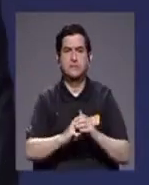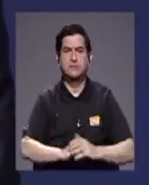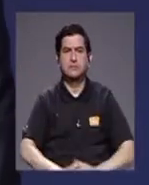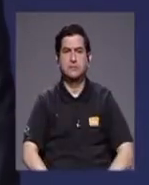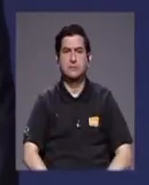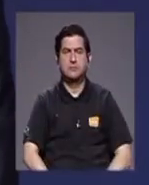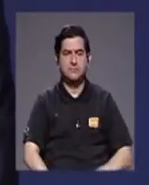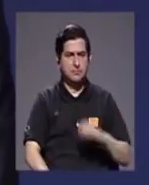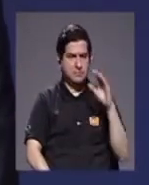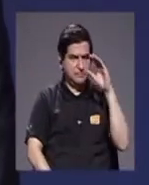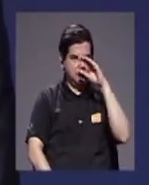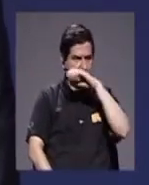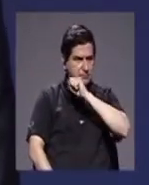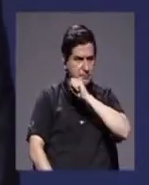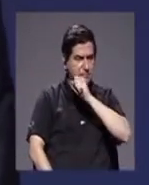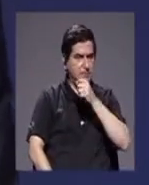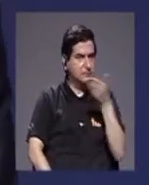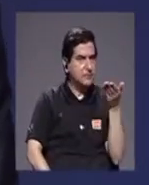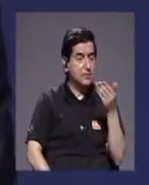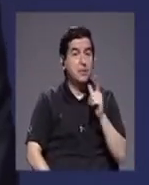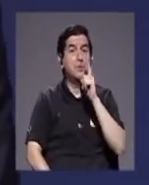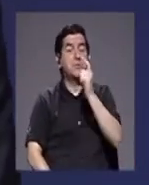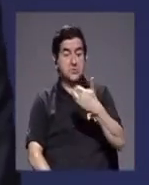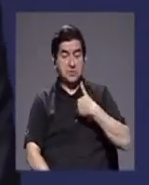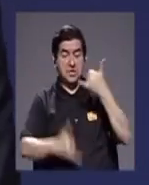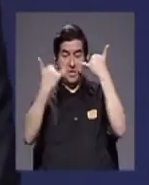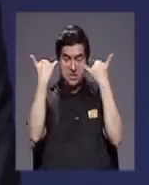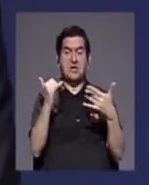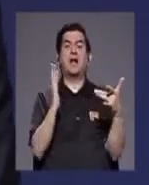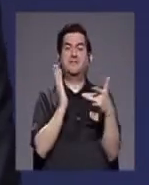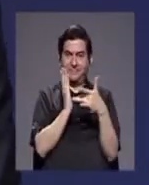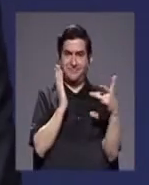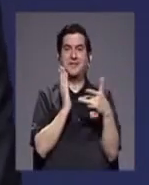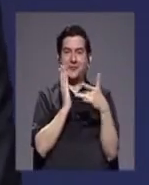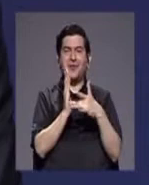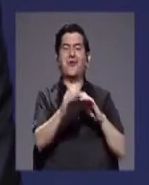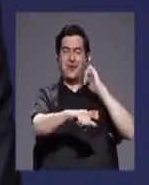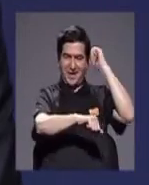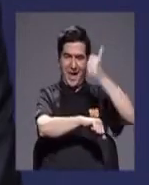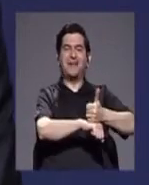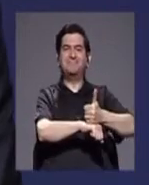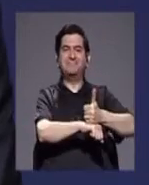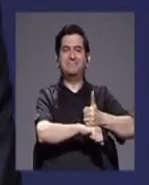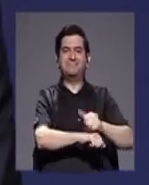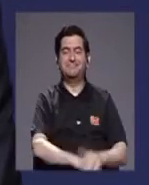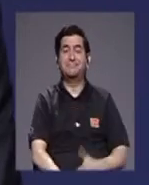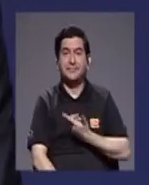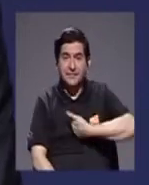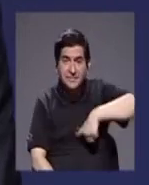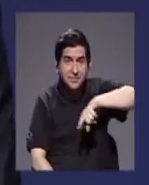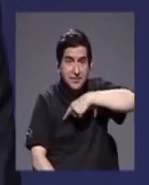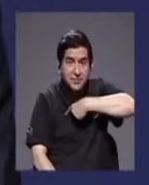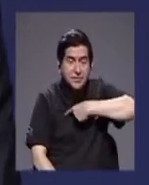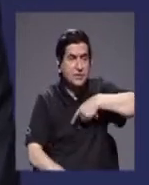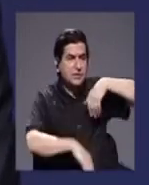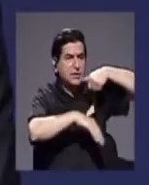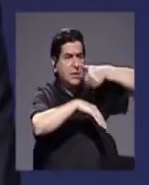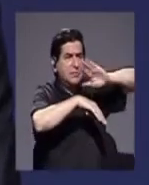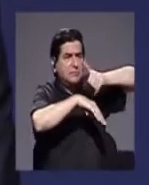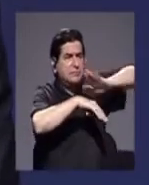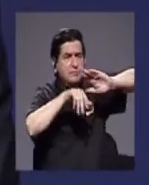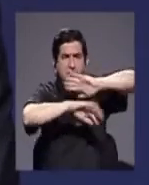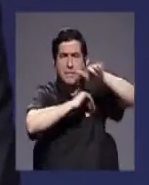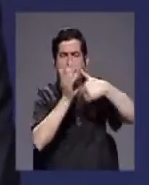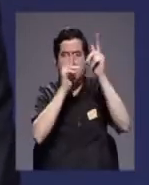Y lo que vimos es que por suerte teníamos ya la tecnología instalada y pudimos hacer, digamos, enviar a todas las